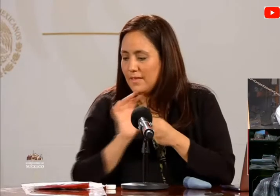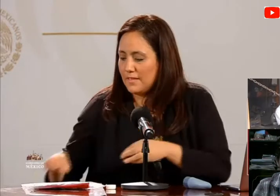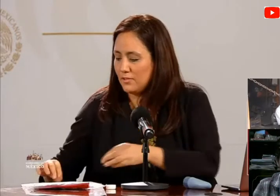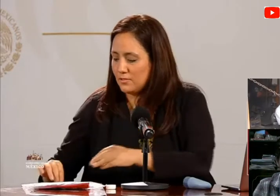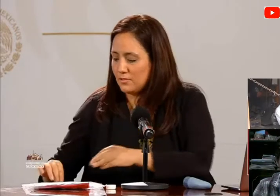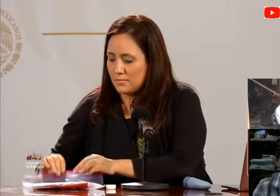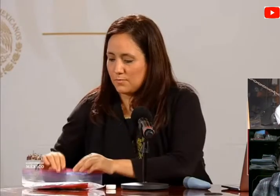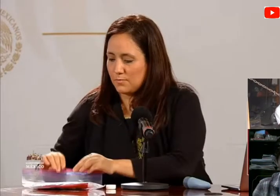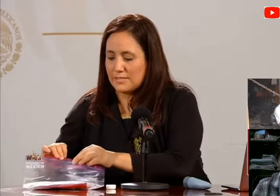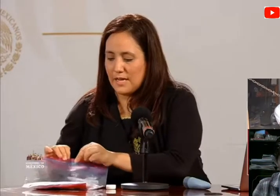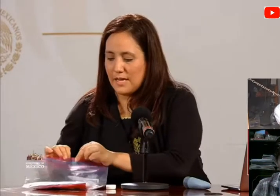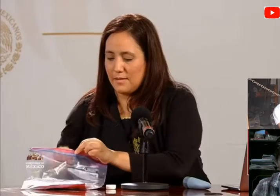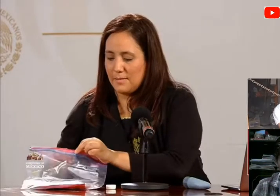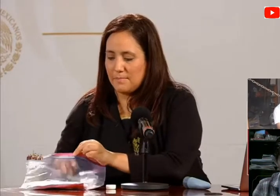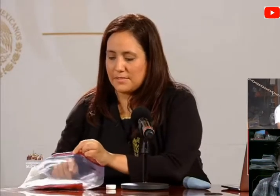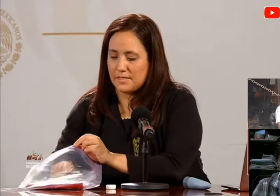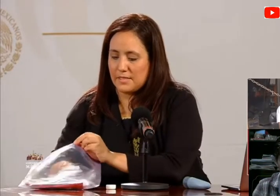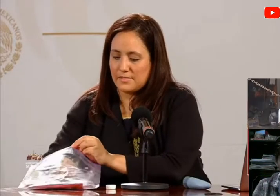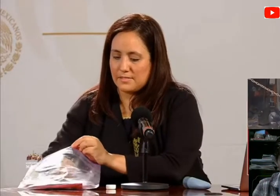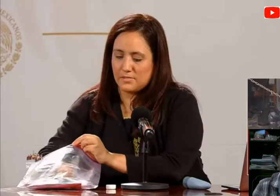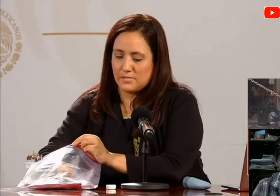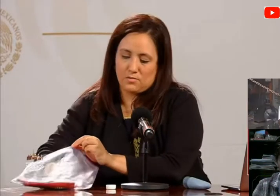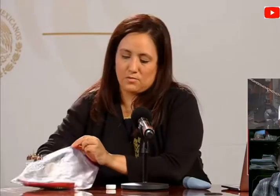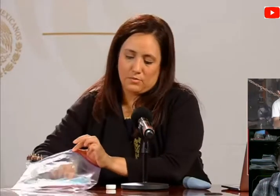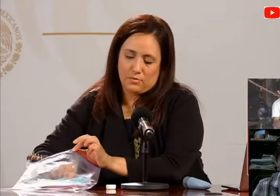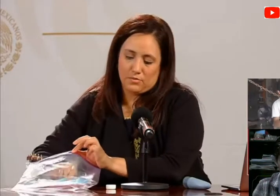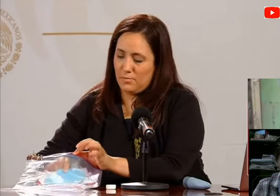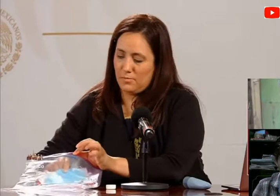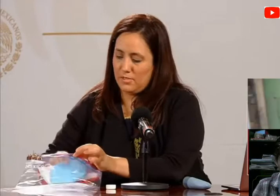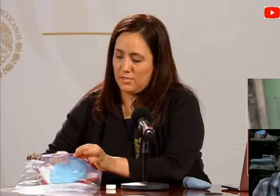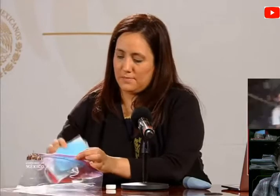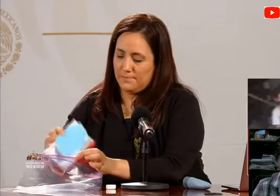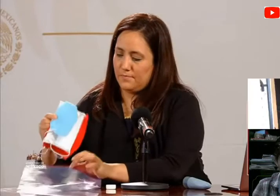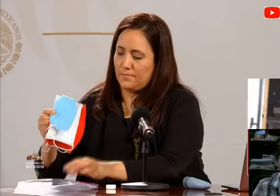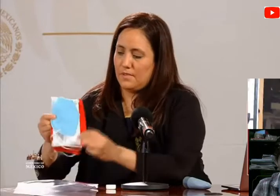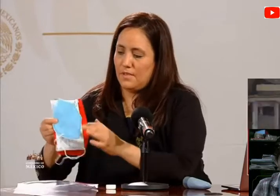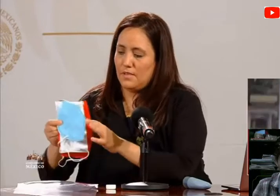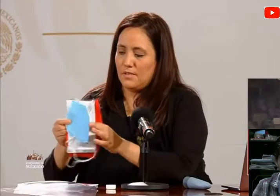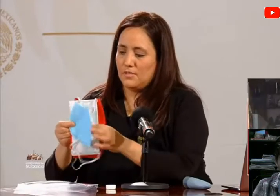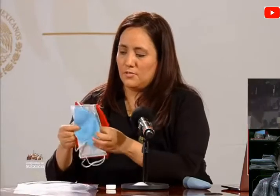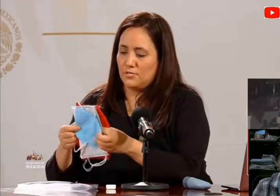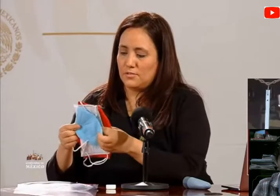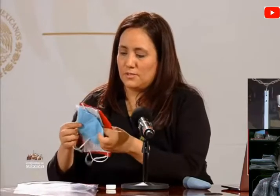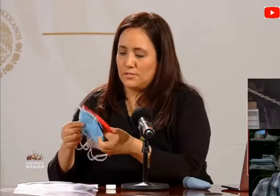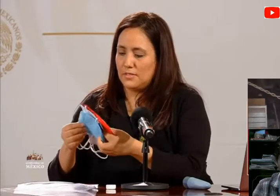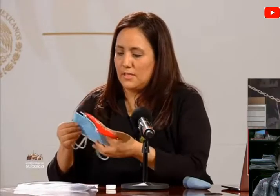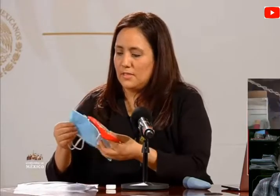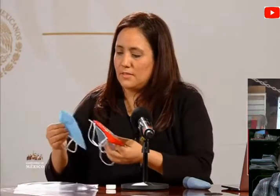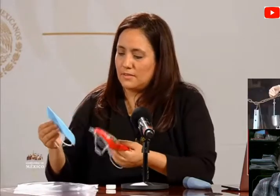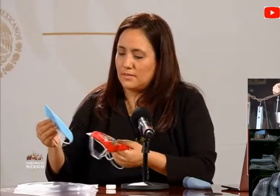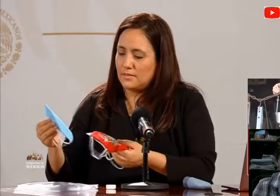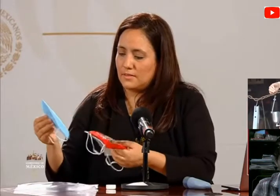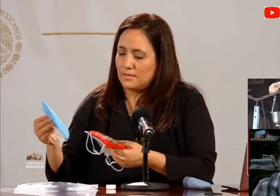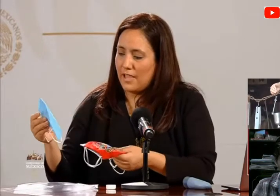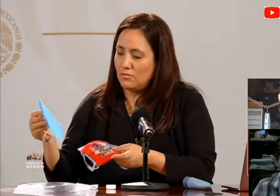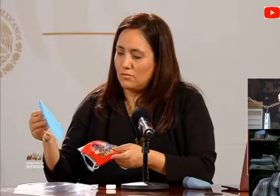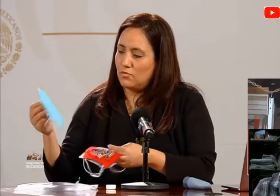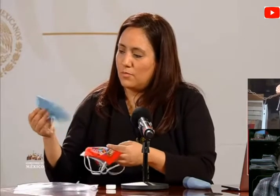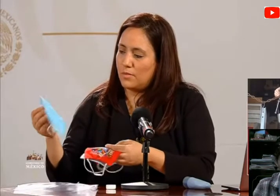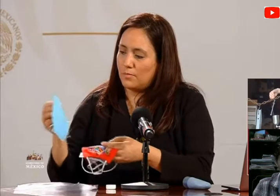Y entonces voy a sacar mis 3 tipos de cubrebocas. Entonces, traigo